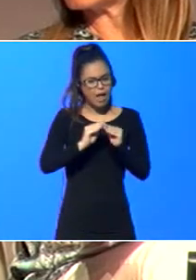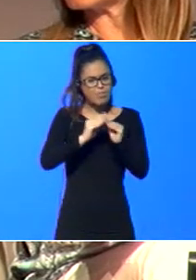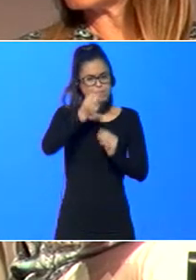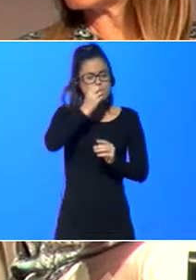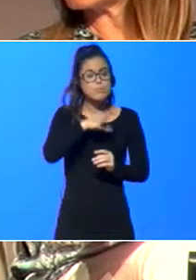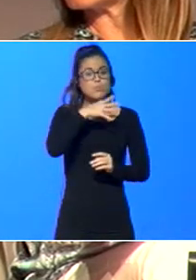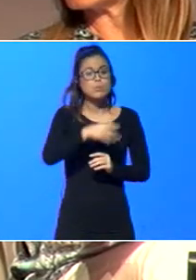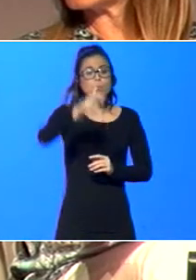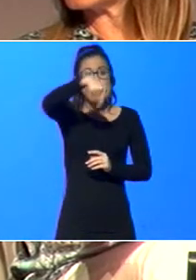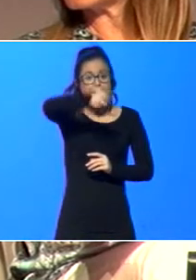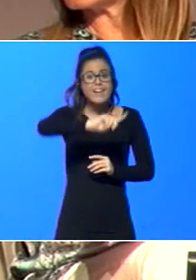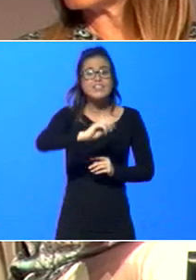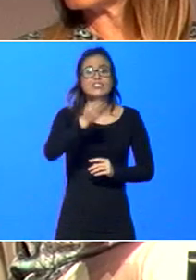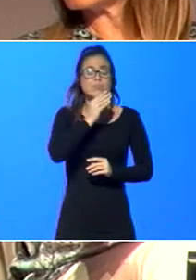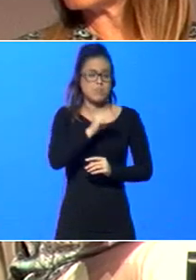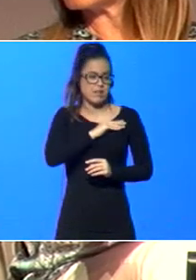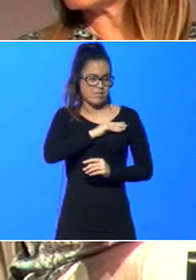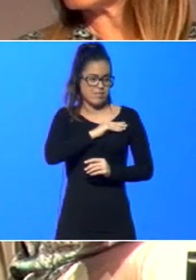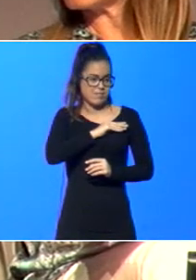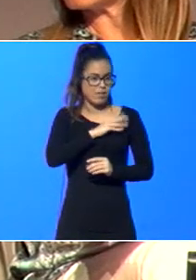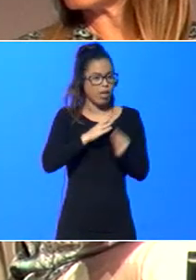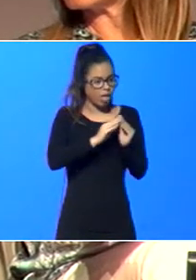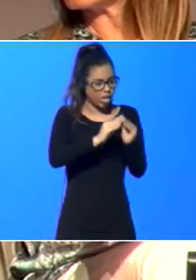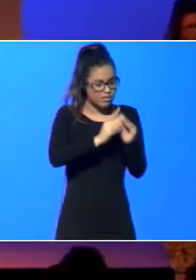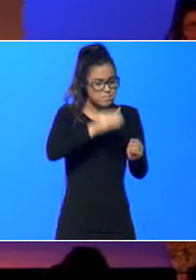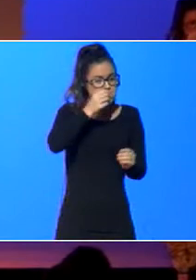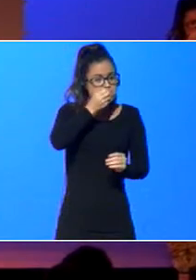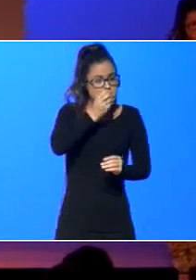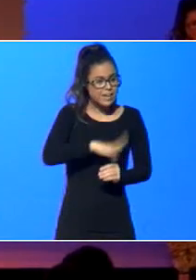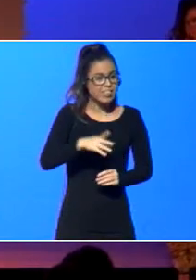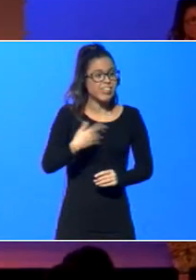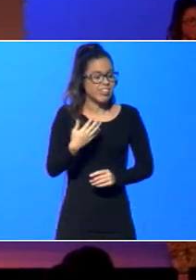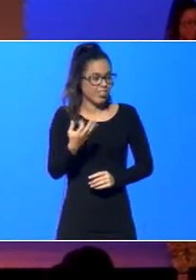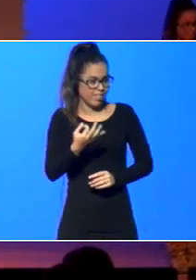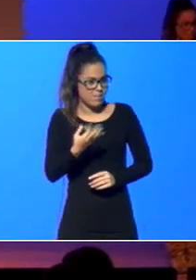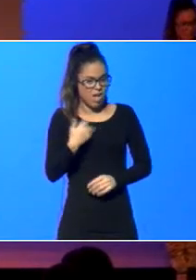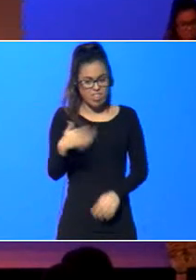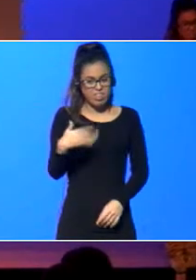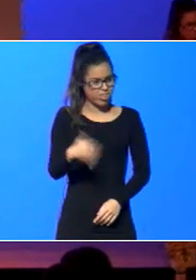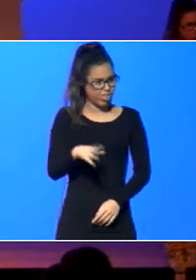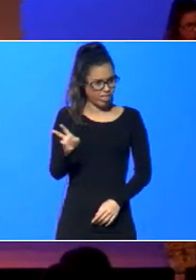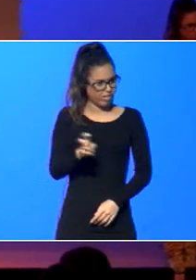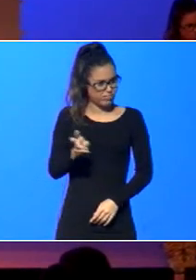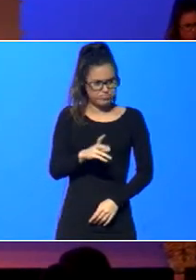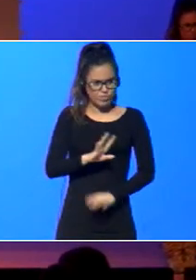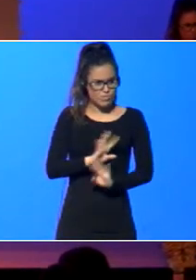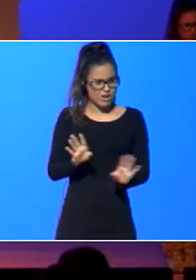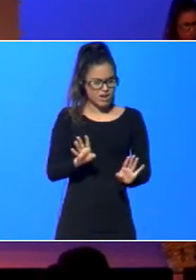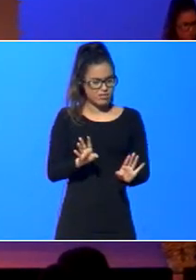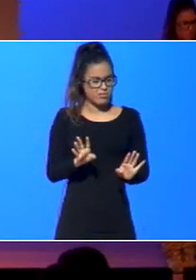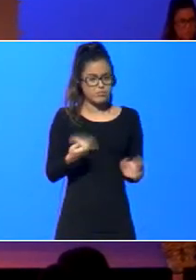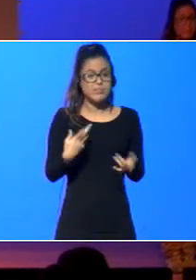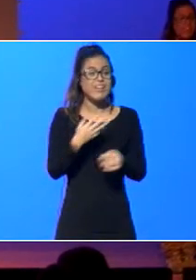tiene dignidad y tiene que hacerlo bien. Cualquier porquería no basta. Cualquier porquería no hace que las cosas